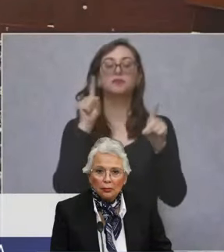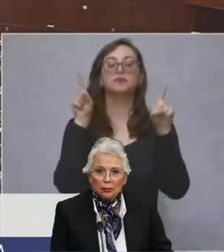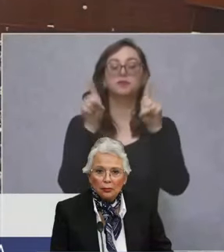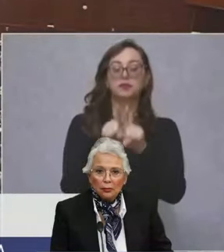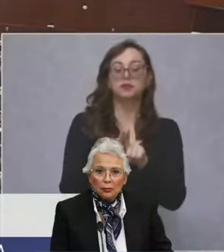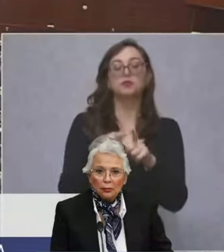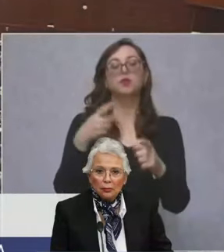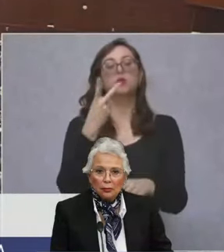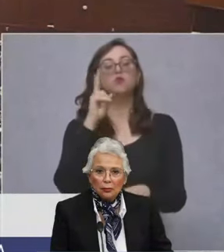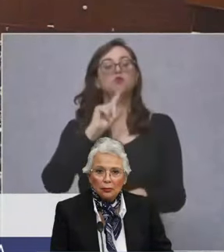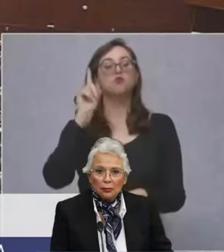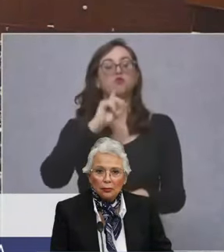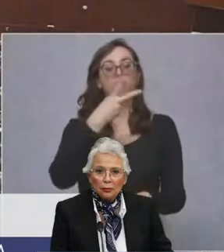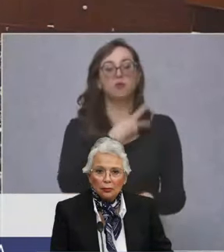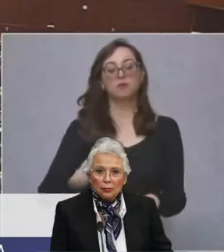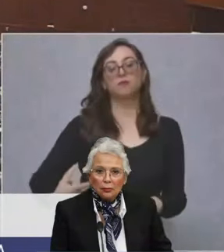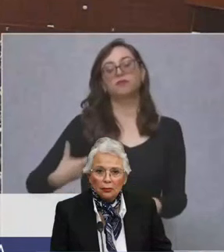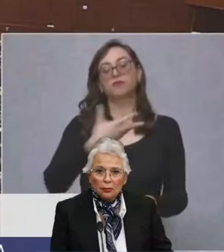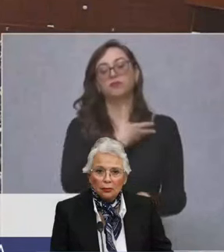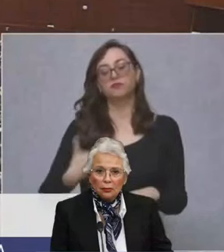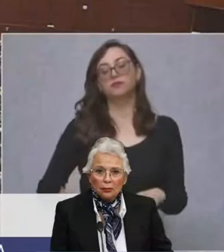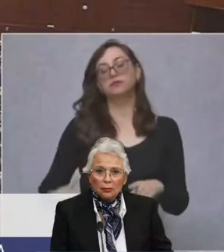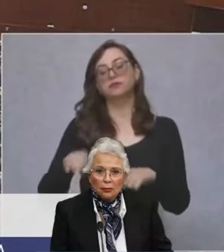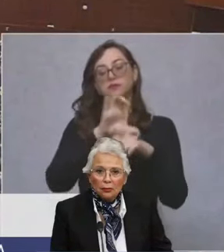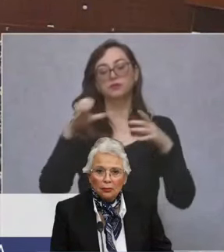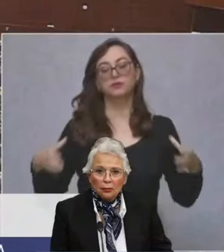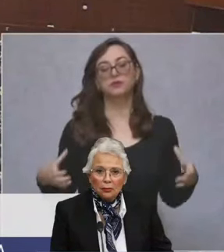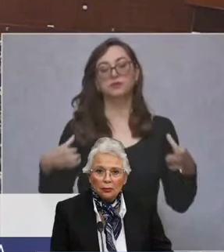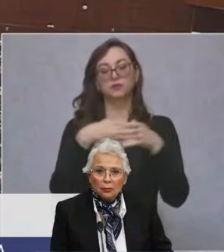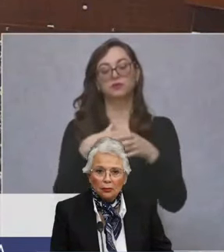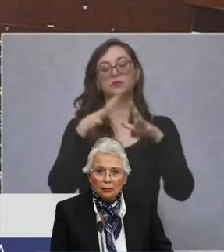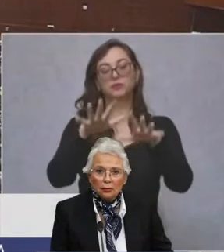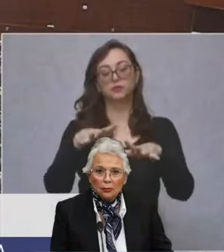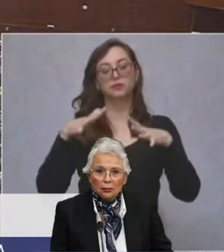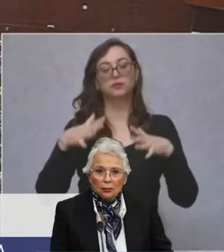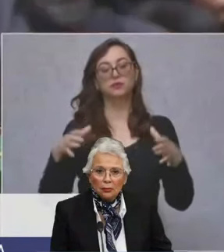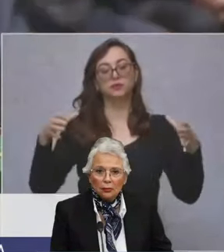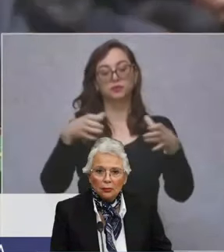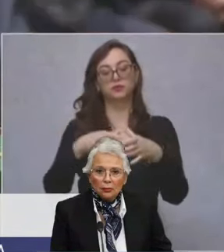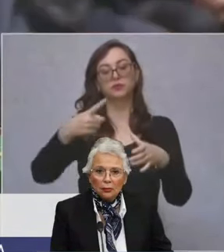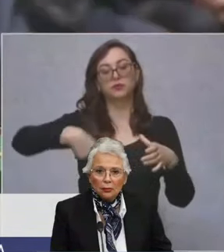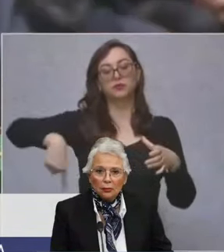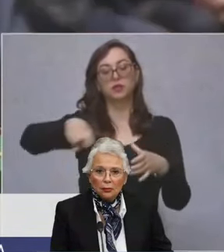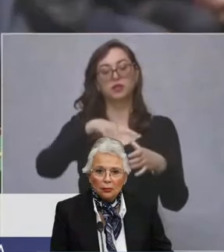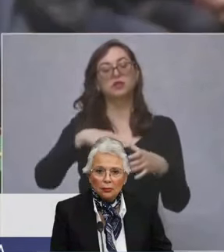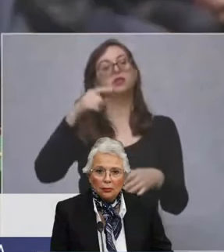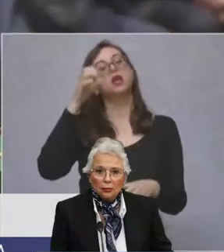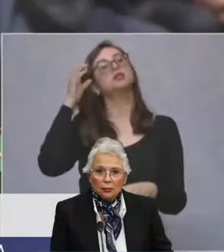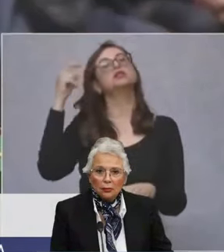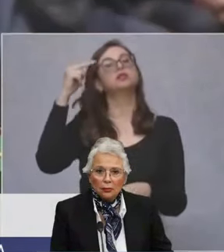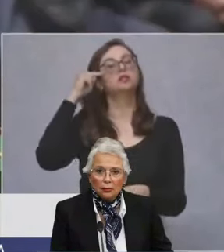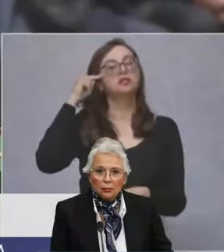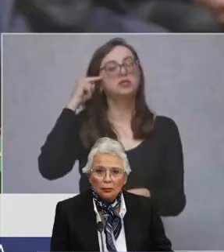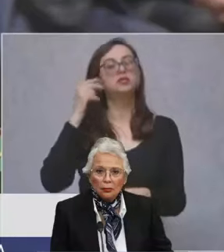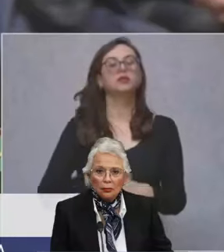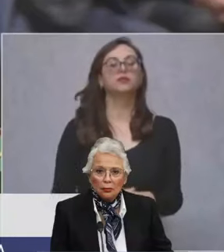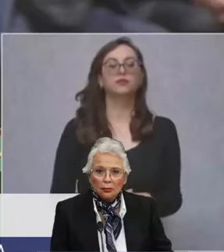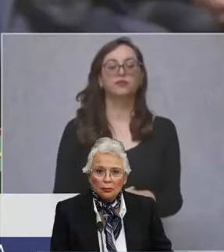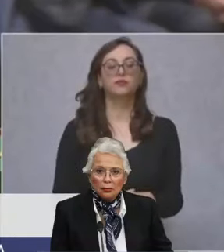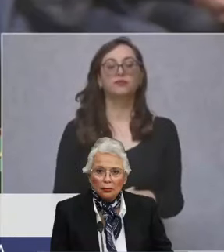a Querétaro y luego creo que hasta el norte del país también. Sí. En fin, tiene varios planes